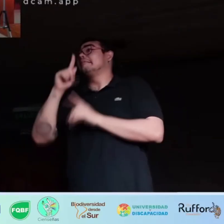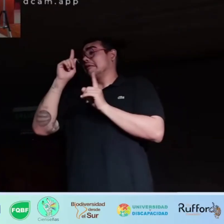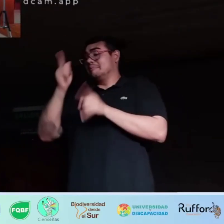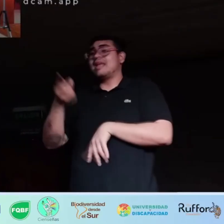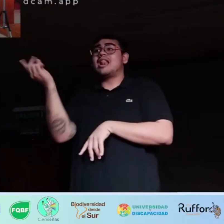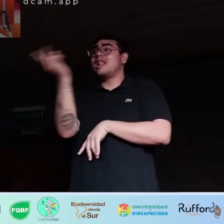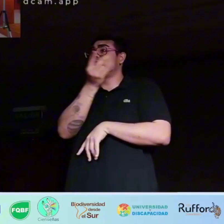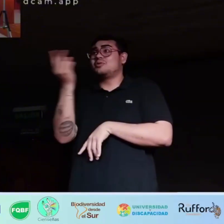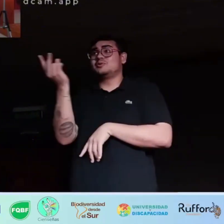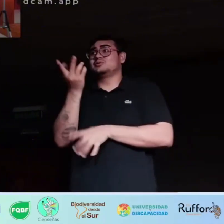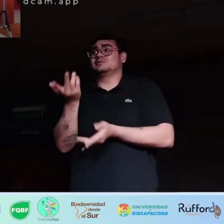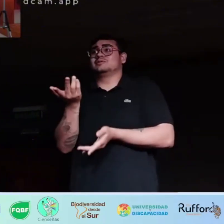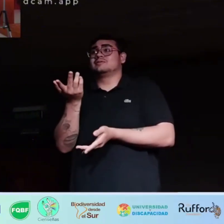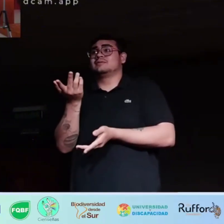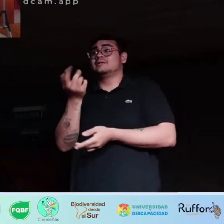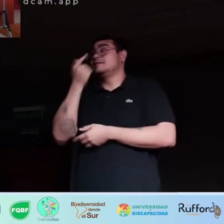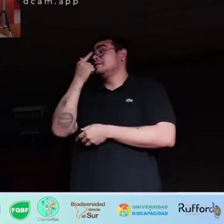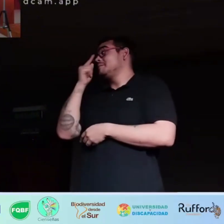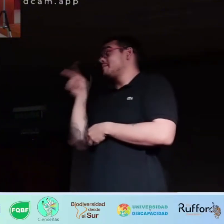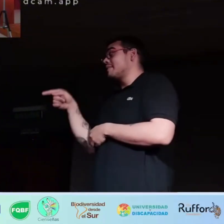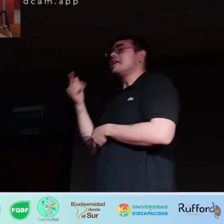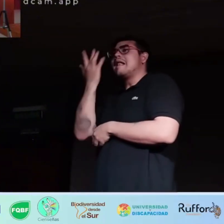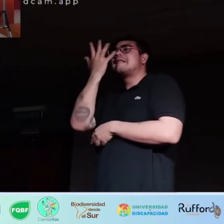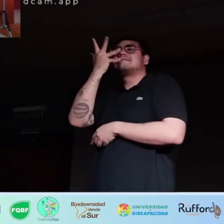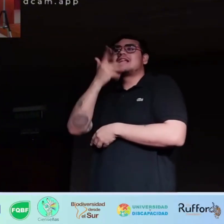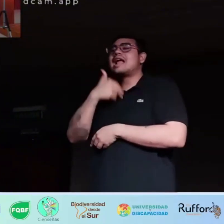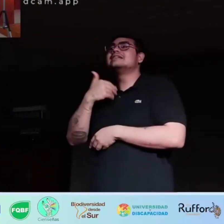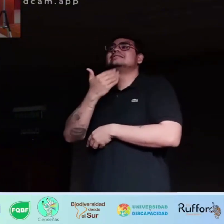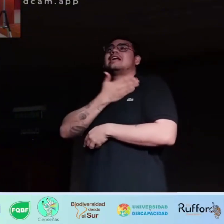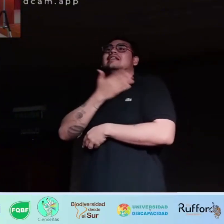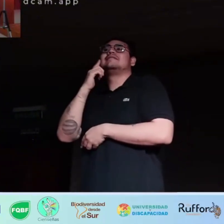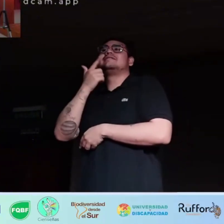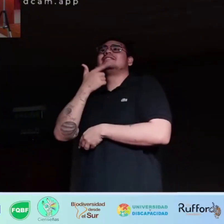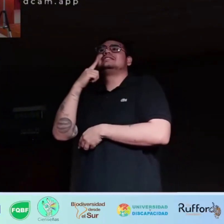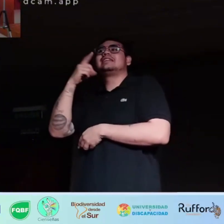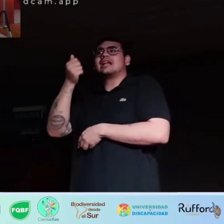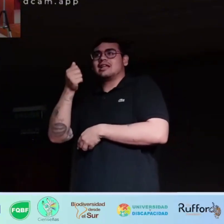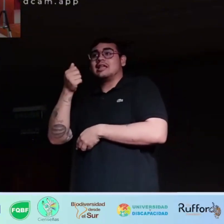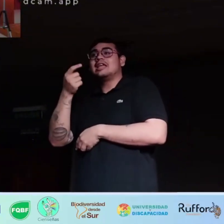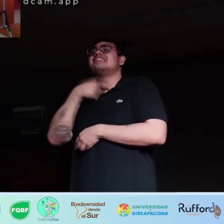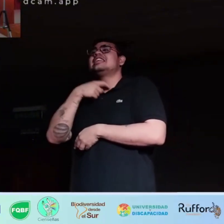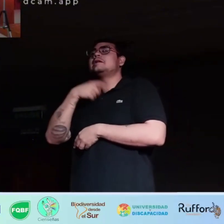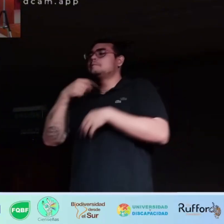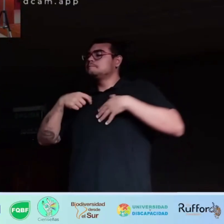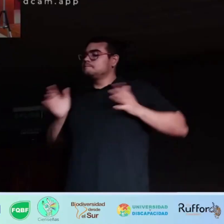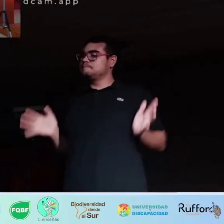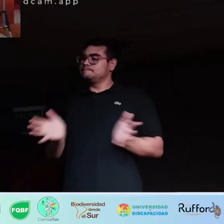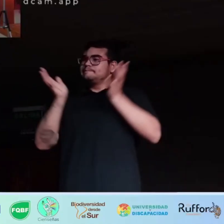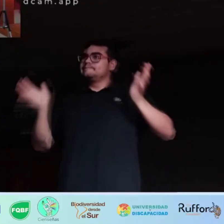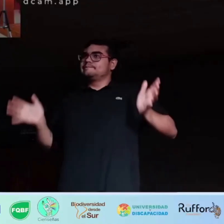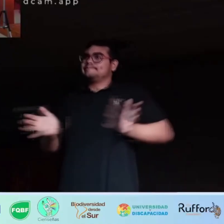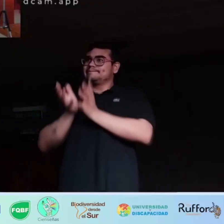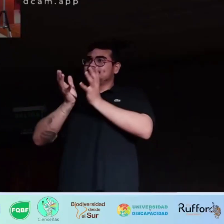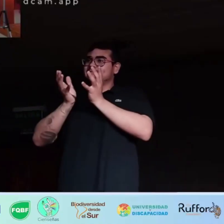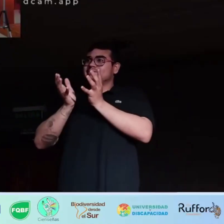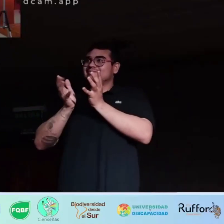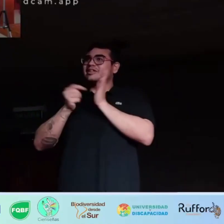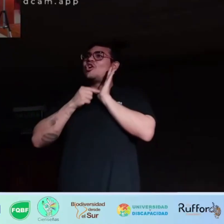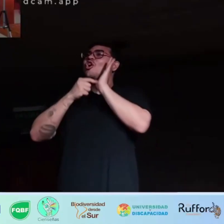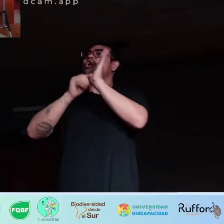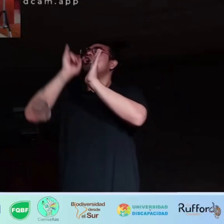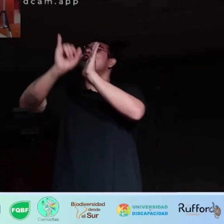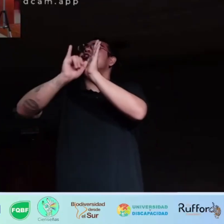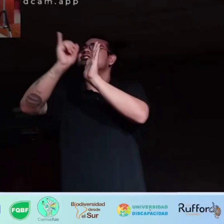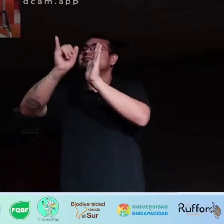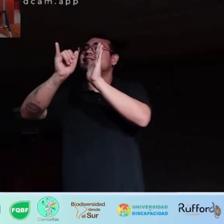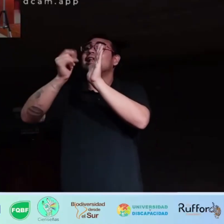gustaría contagiárselo. Pero el problema no es solamente en ellos, ¿no? En física, insisto, es difícil para